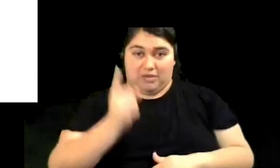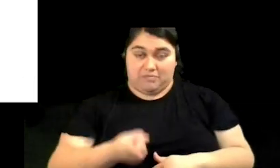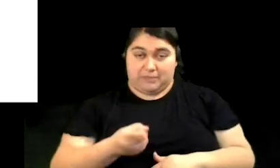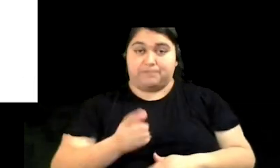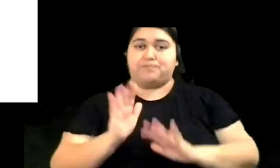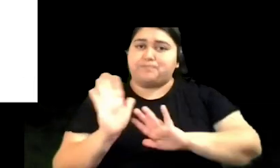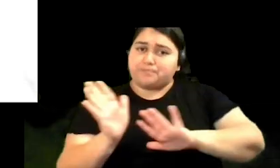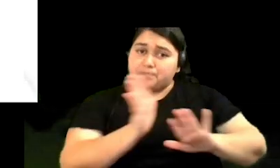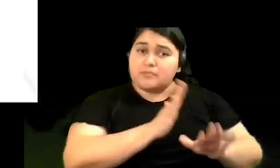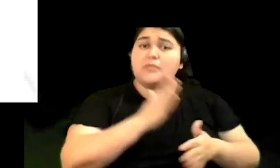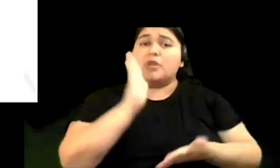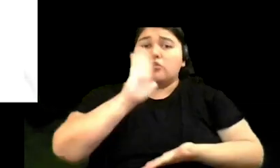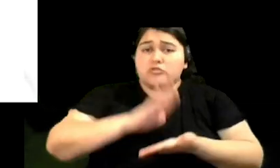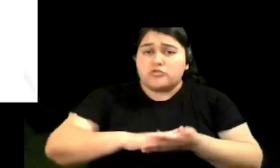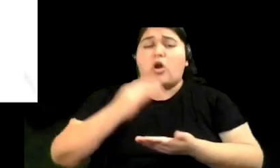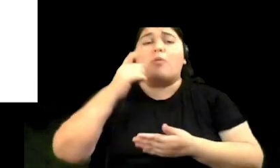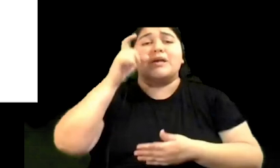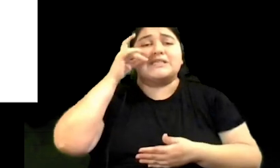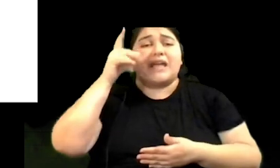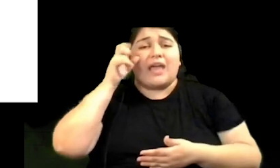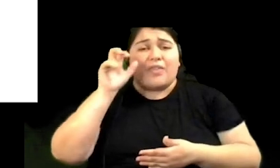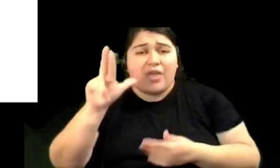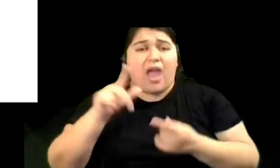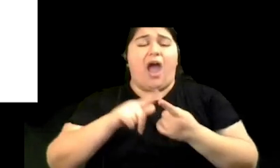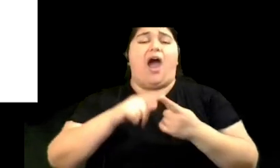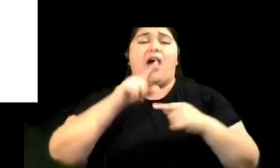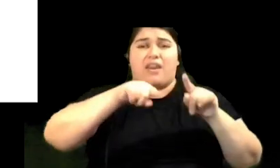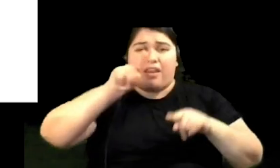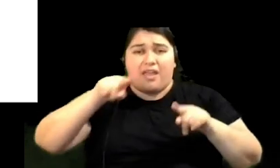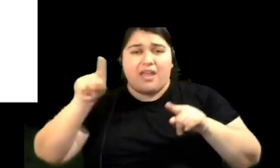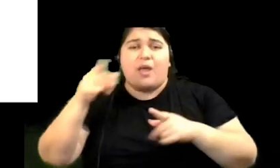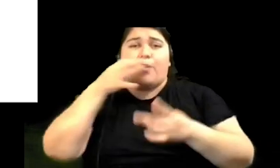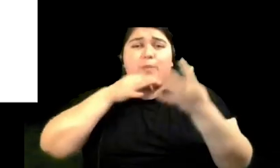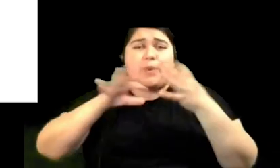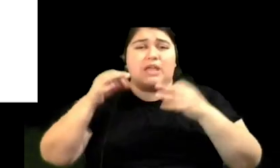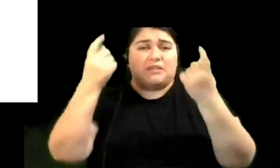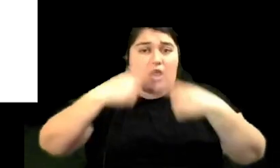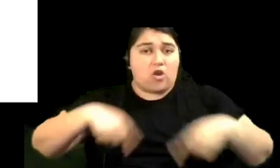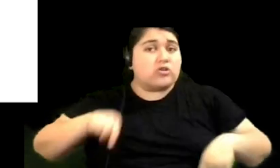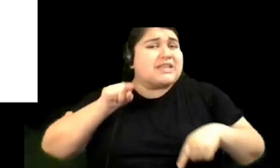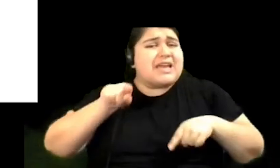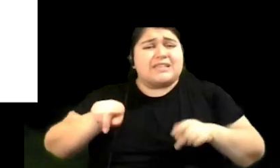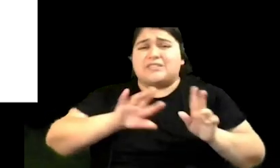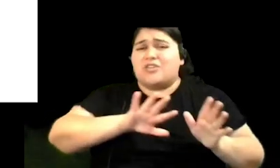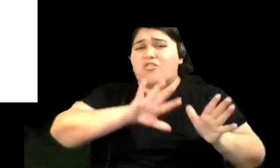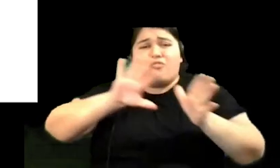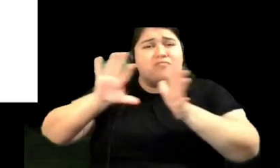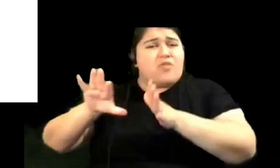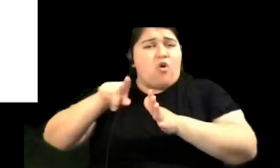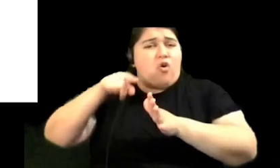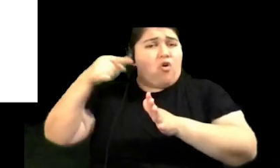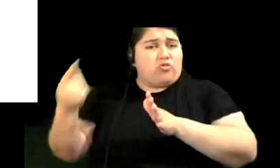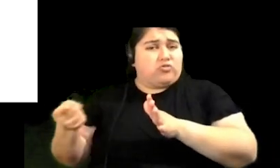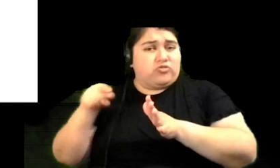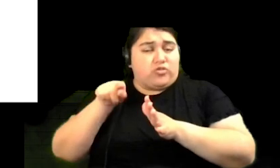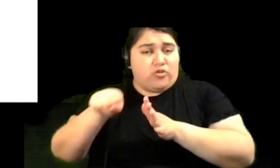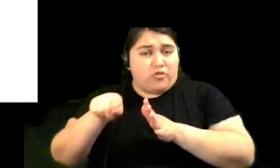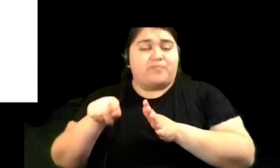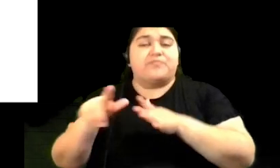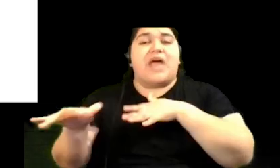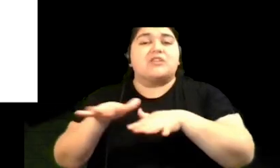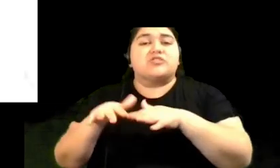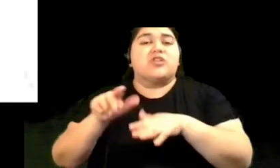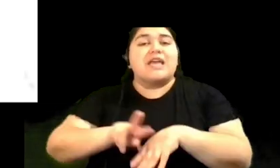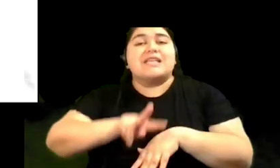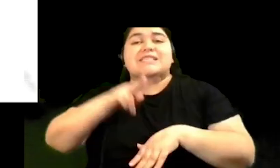financiera, CDR, acciones, títulos, lo que vos vendas, es renta financiera. Esa renta financiera califica en